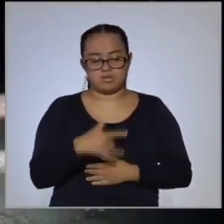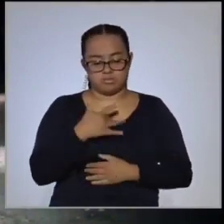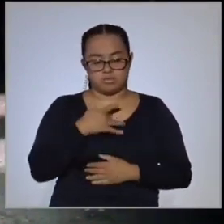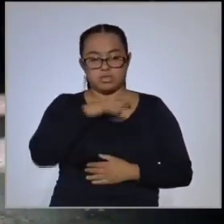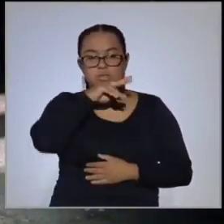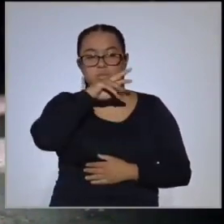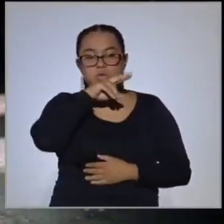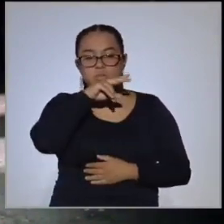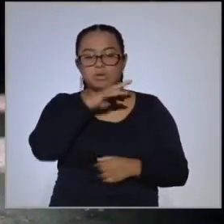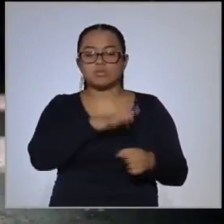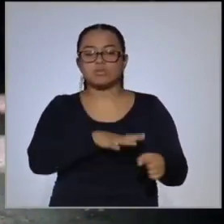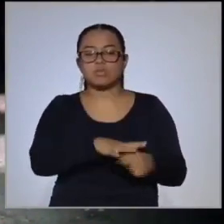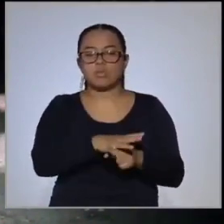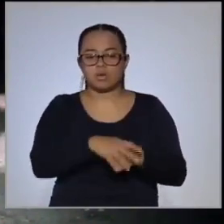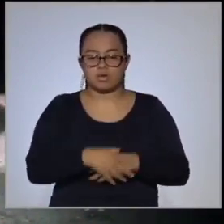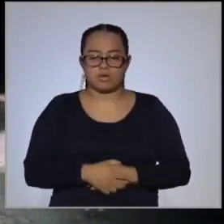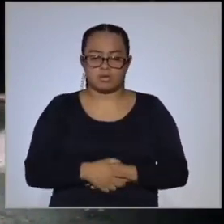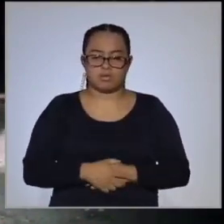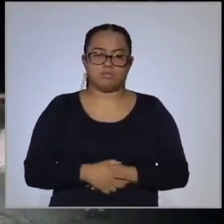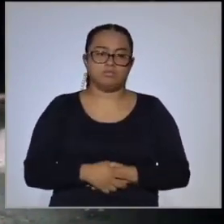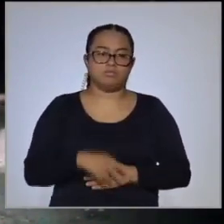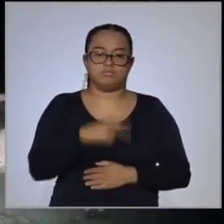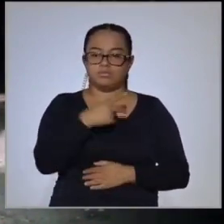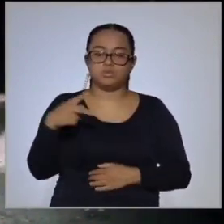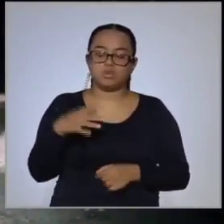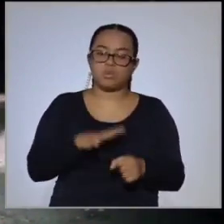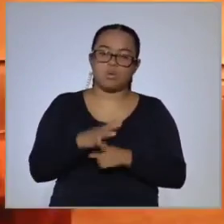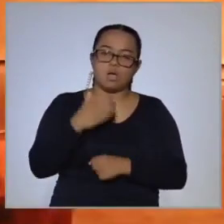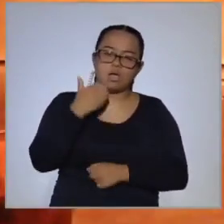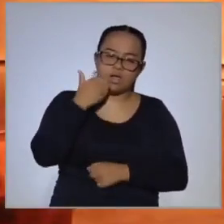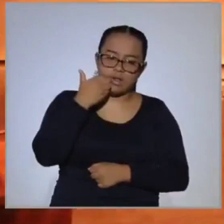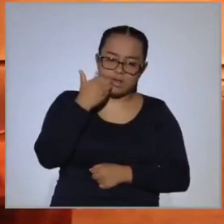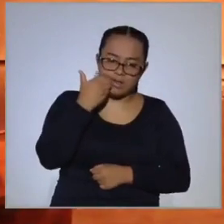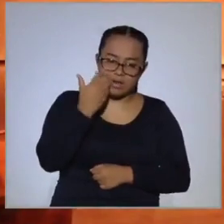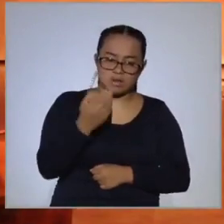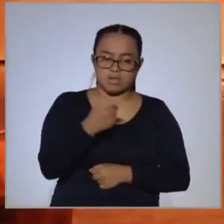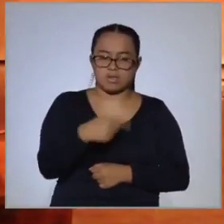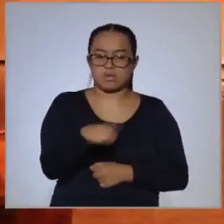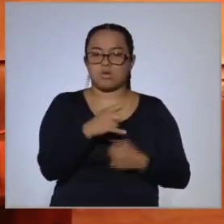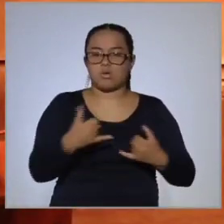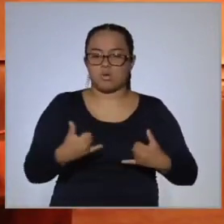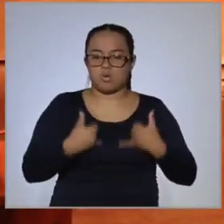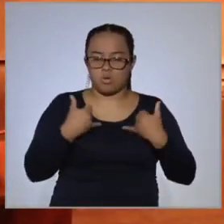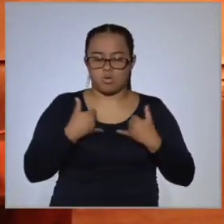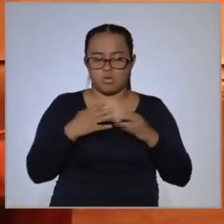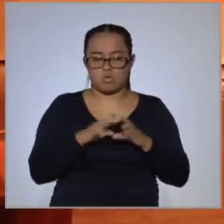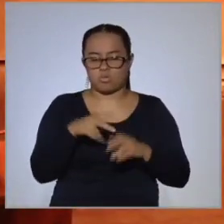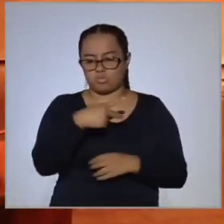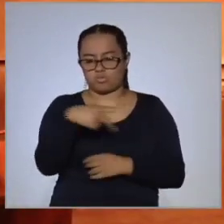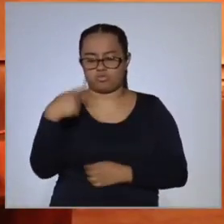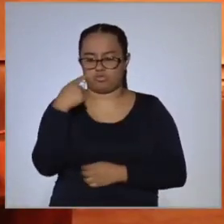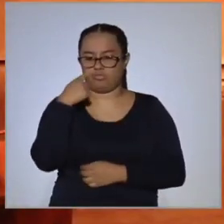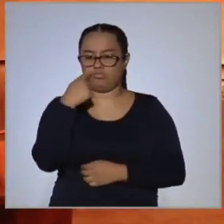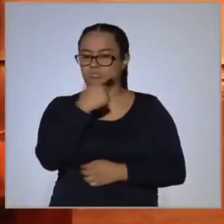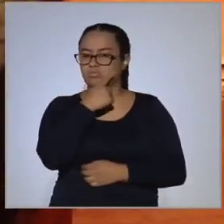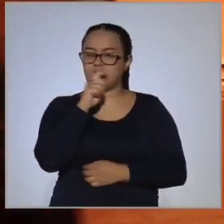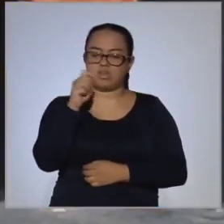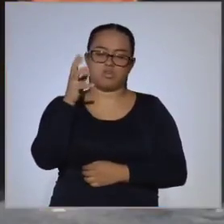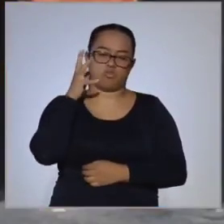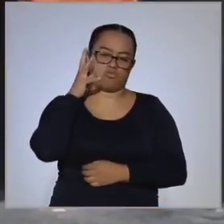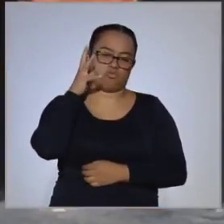entre las aspiraciones que han tenido jóvenes con esa mirada del